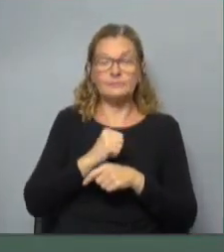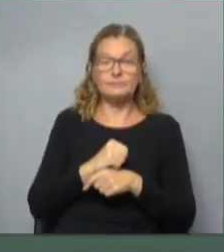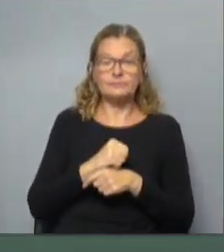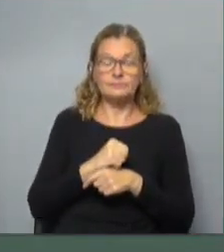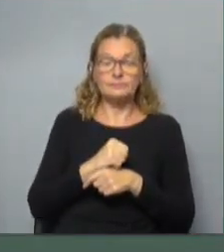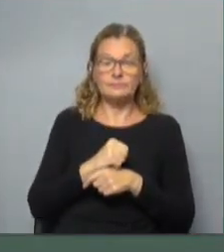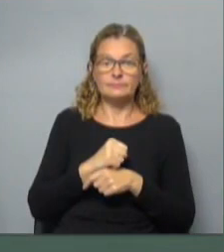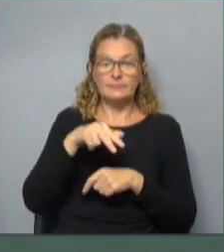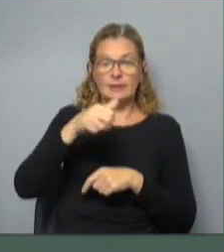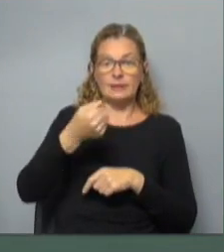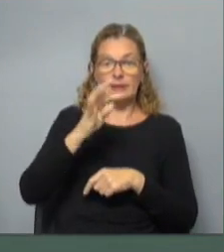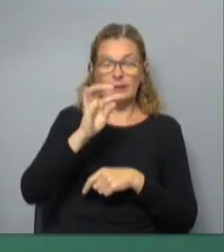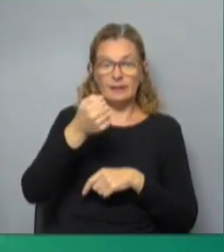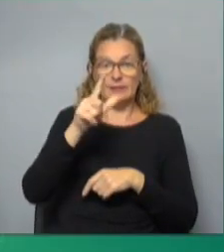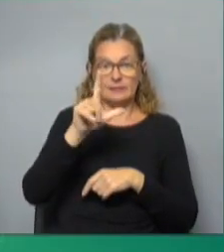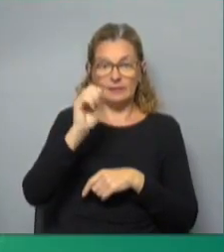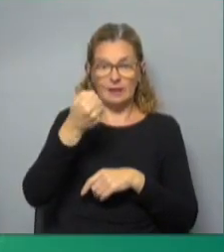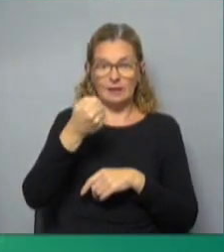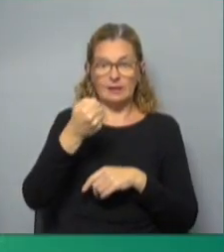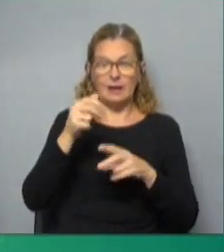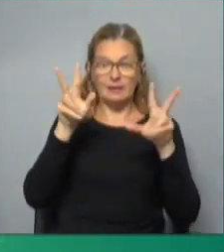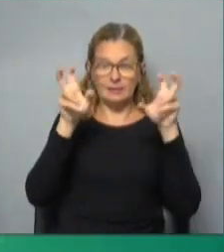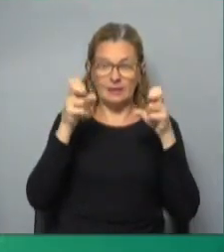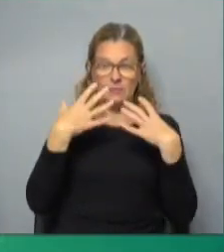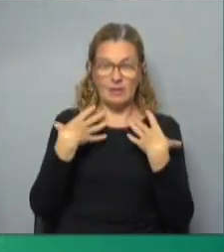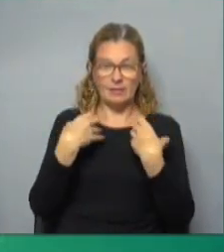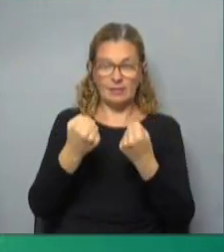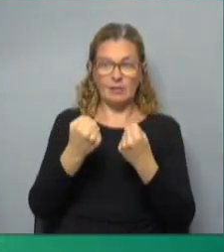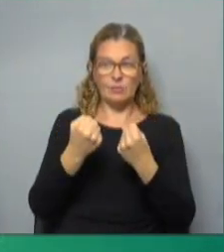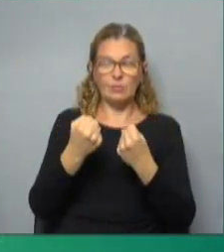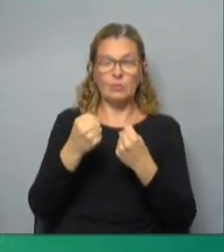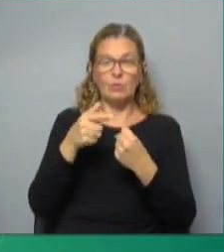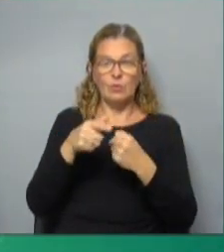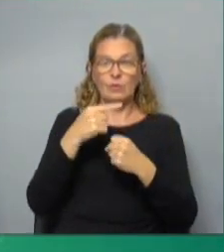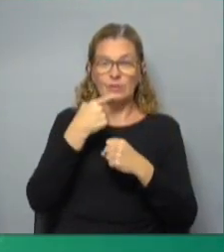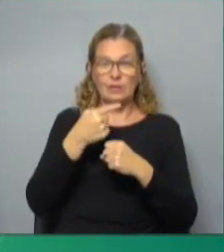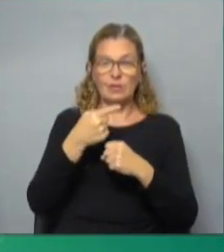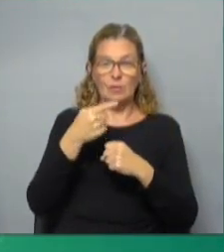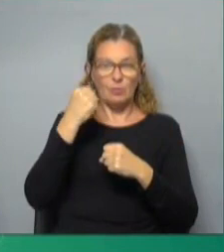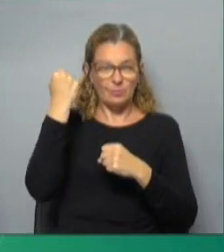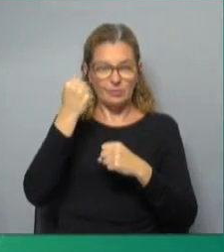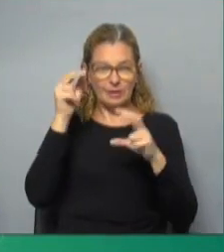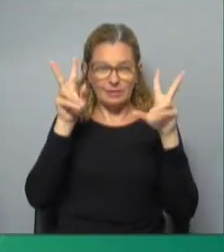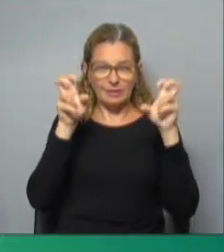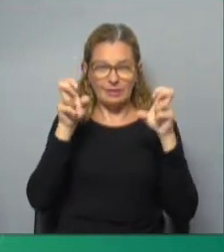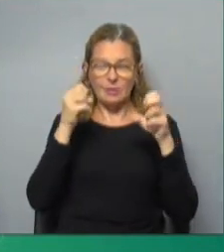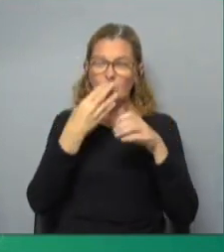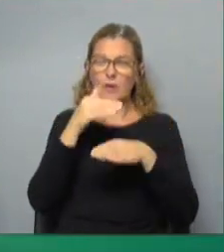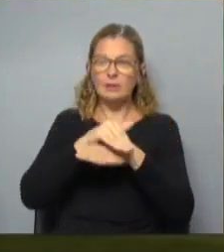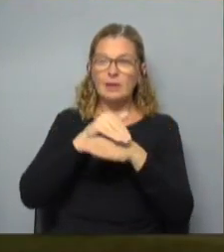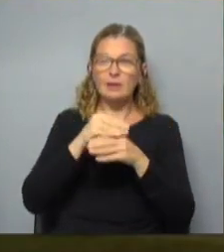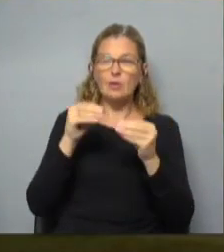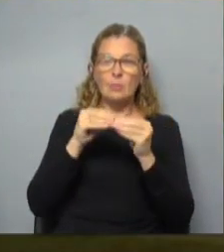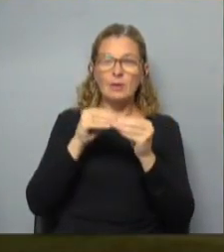otro móvil ahora natalia de abre un tema sanitario importantísimo anunció hoy cómo andan a ti quedan muy buenas tardes